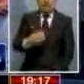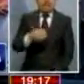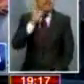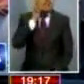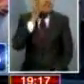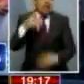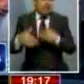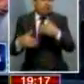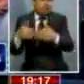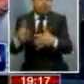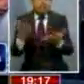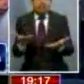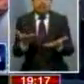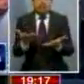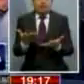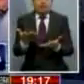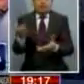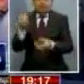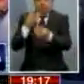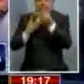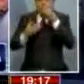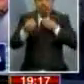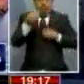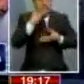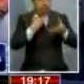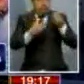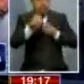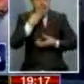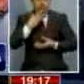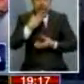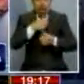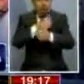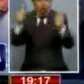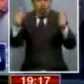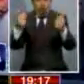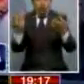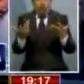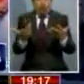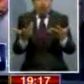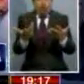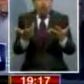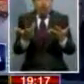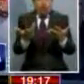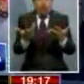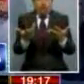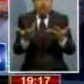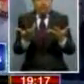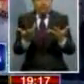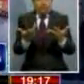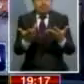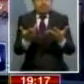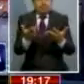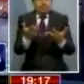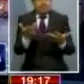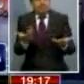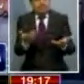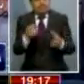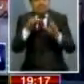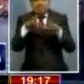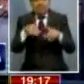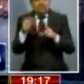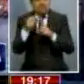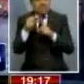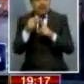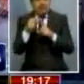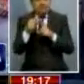para sus nietos? Y la verdad es que lo que me dicen todos es bastante simple.